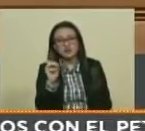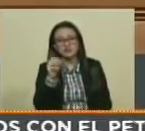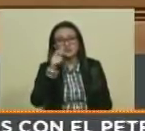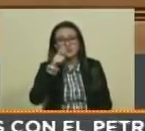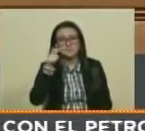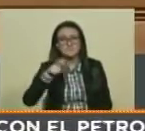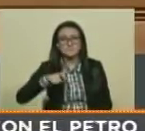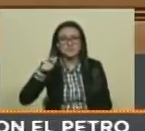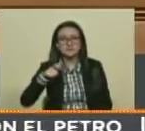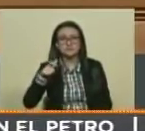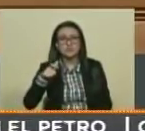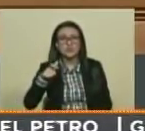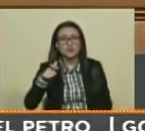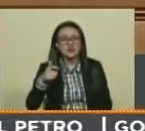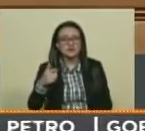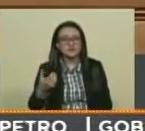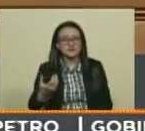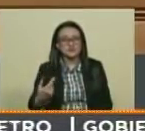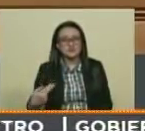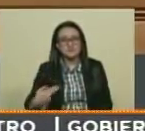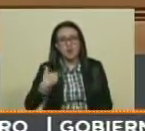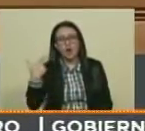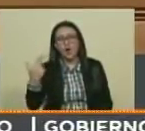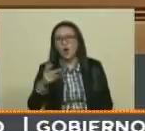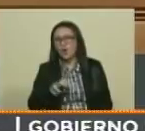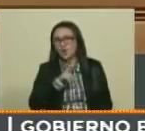que fueron mortalmente heridos.